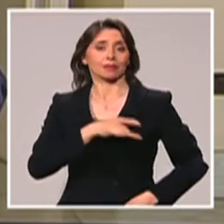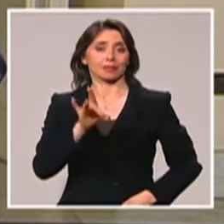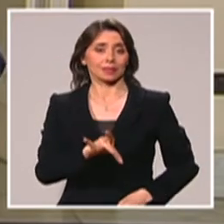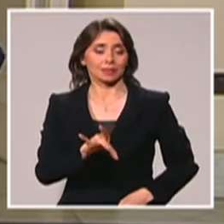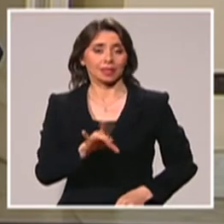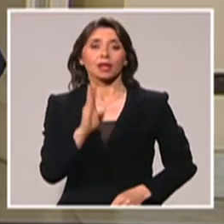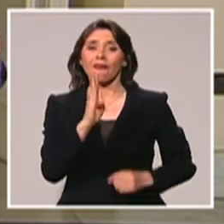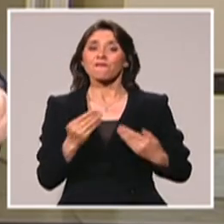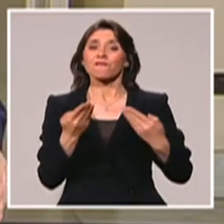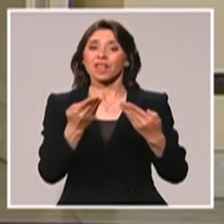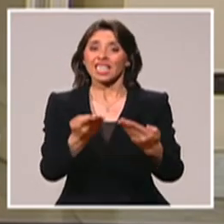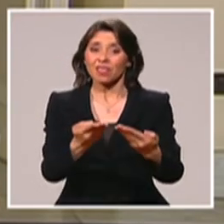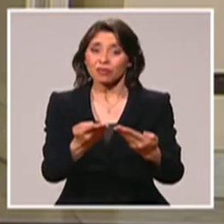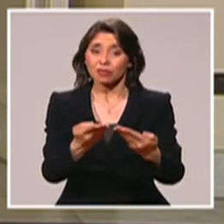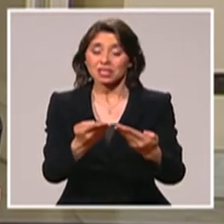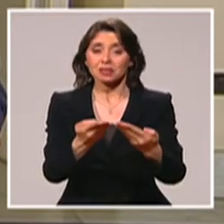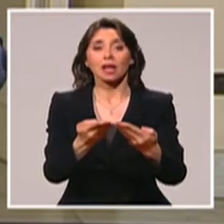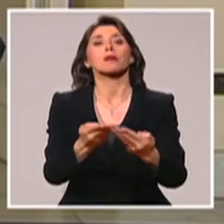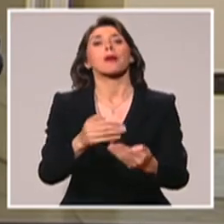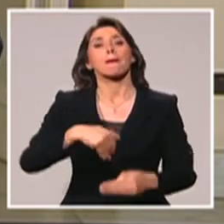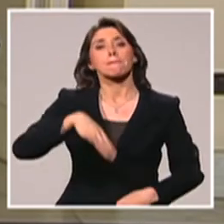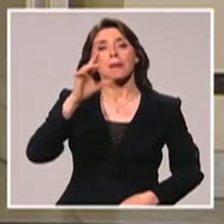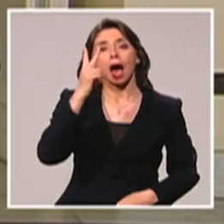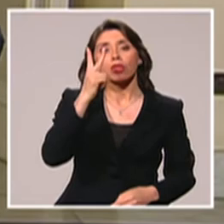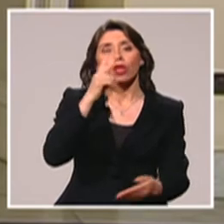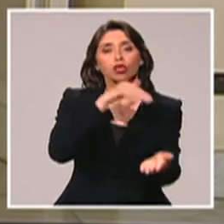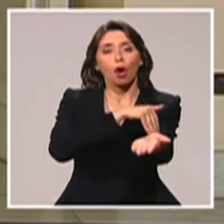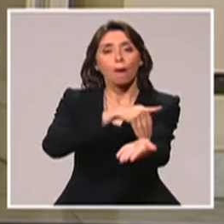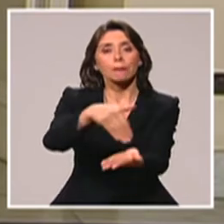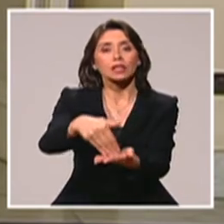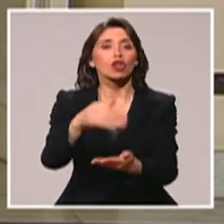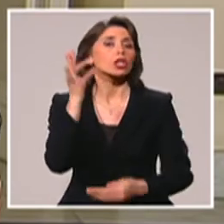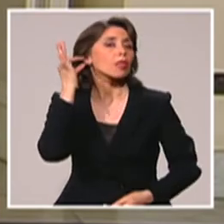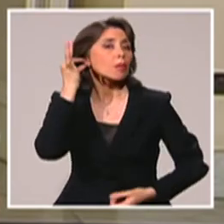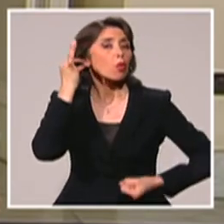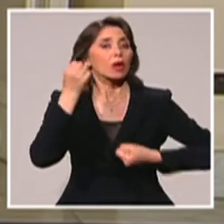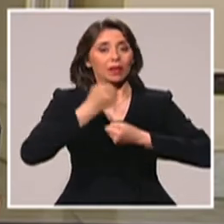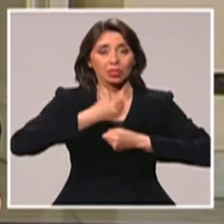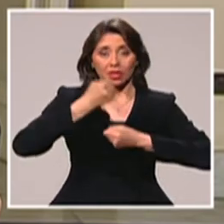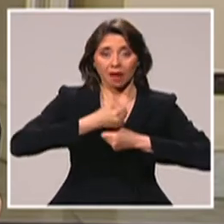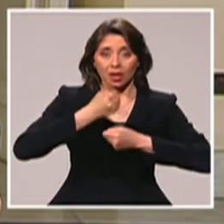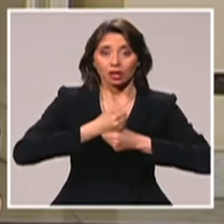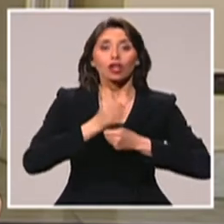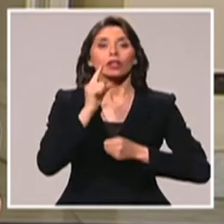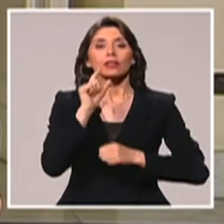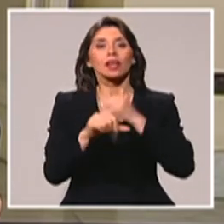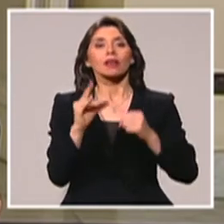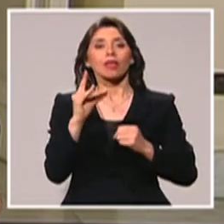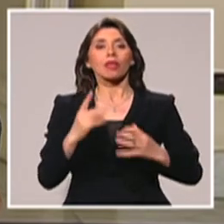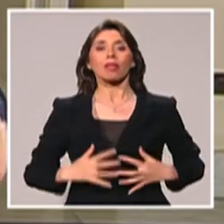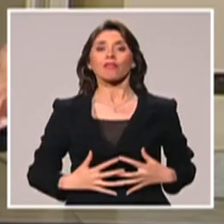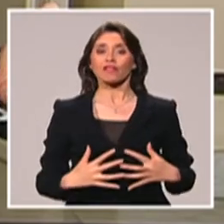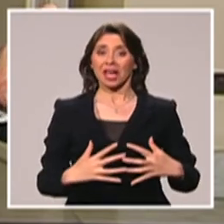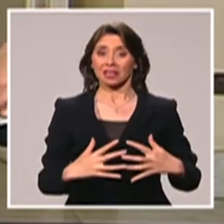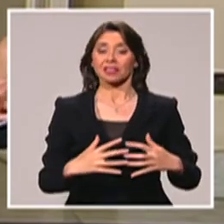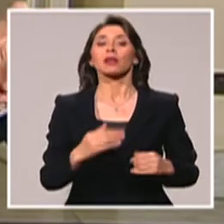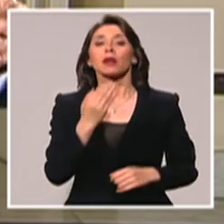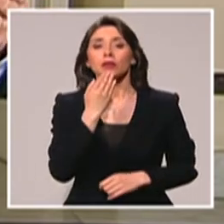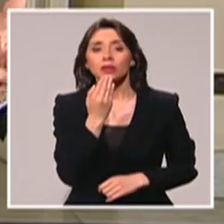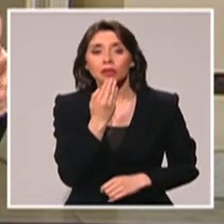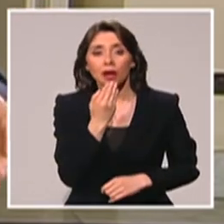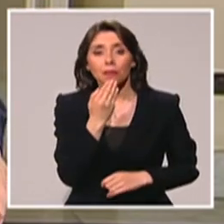beneficiando potencialmente a más de dos millones de mujeres trabajadoras en edad fértil también